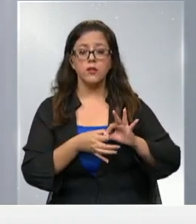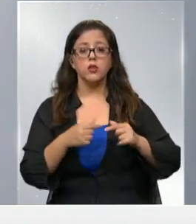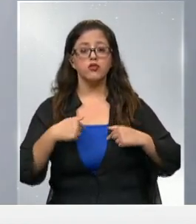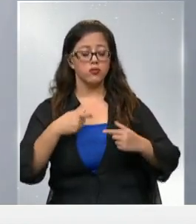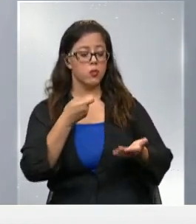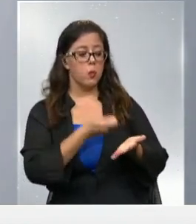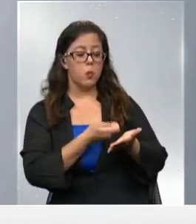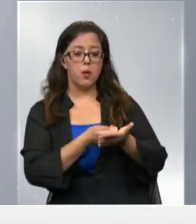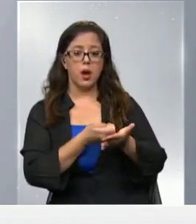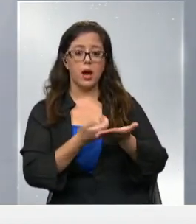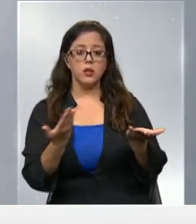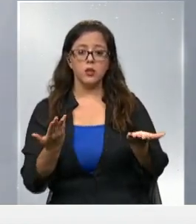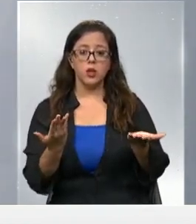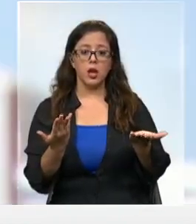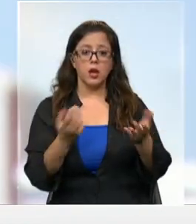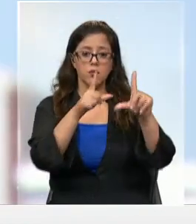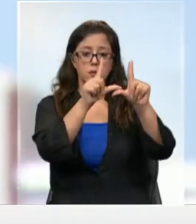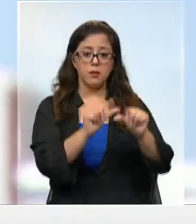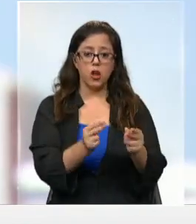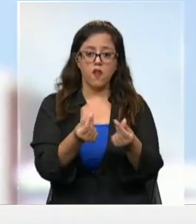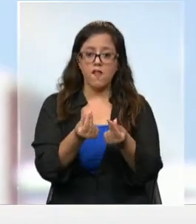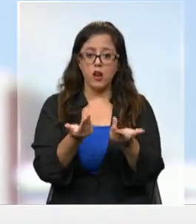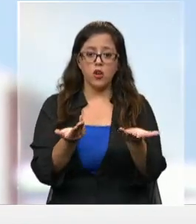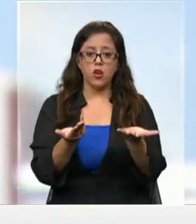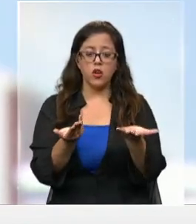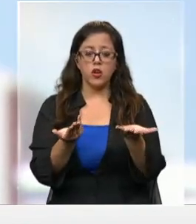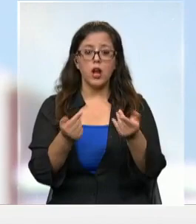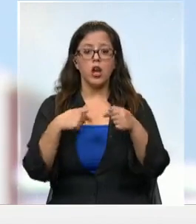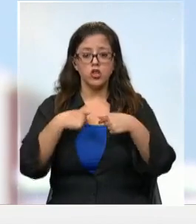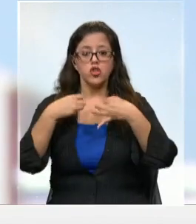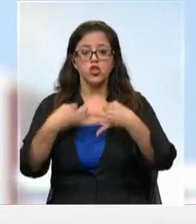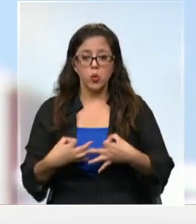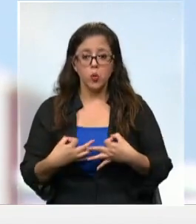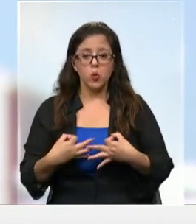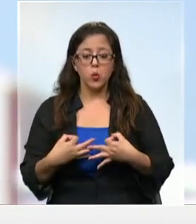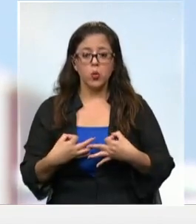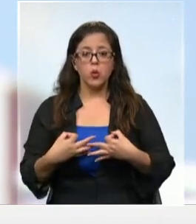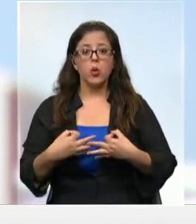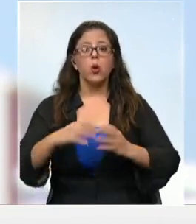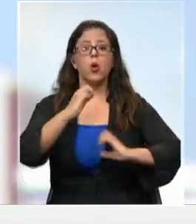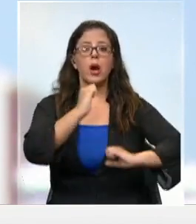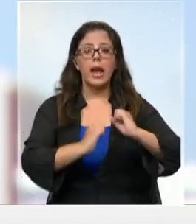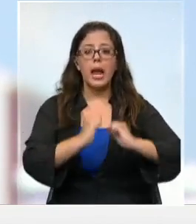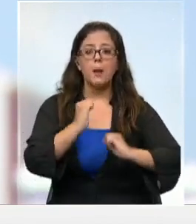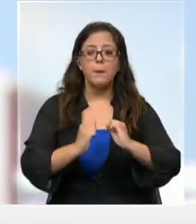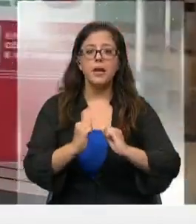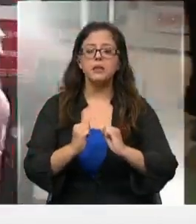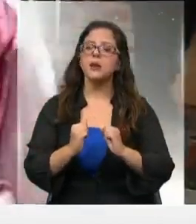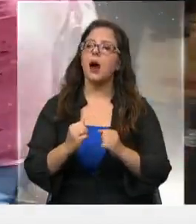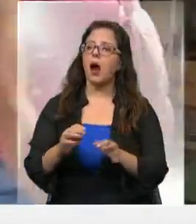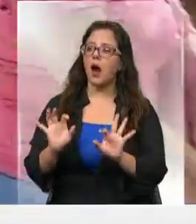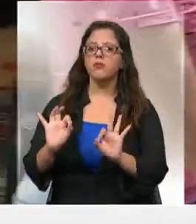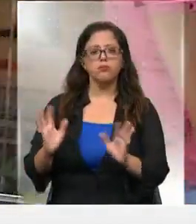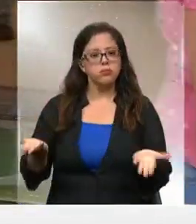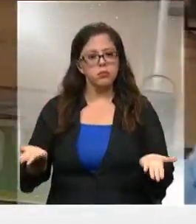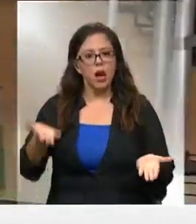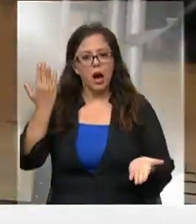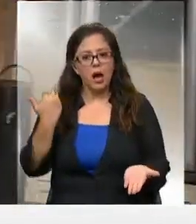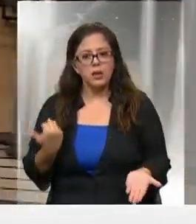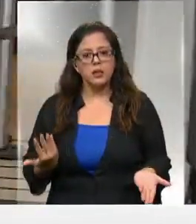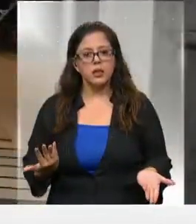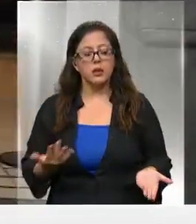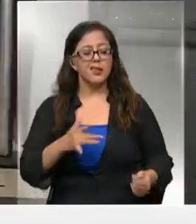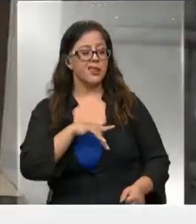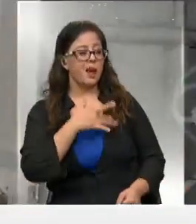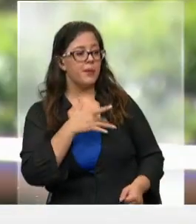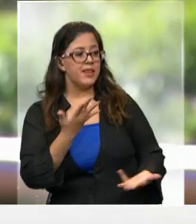estoy pagando un menor precio, estoy completamente seguro de que esta empresa está trabajando en forma seria. Lamentablemente cada vez